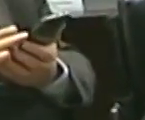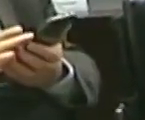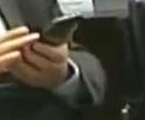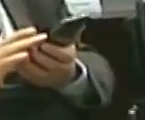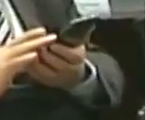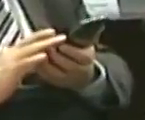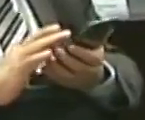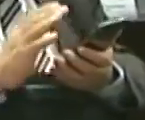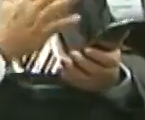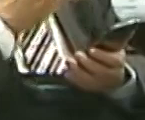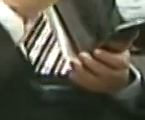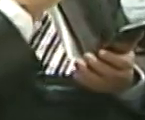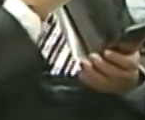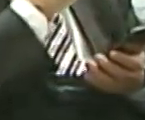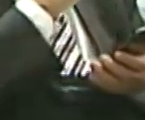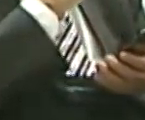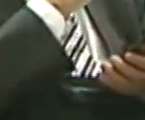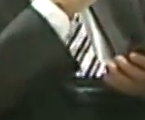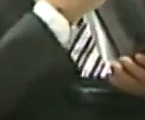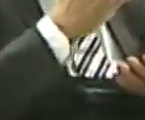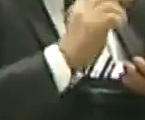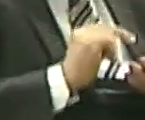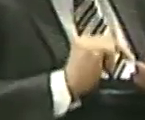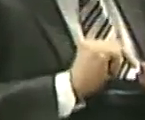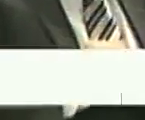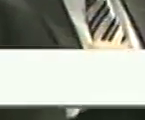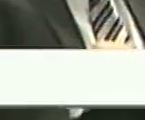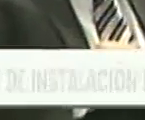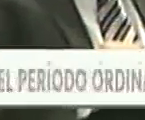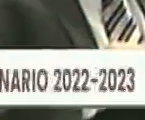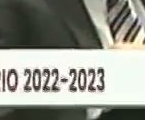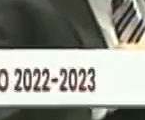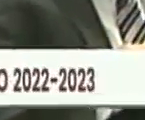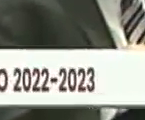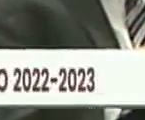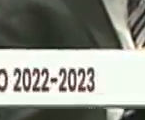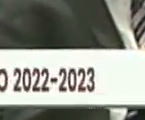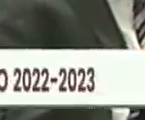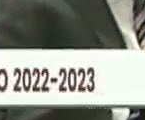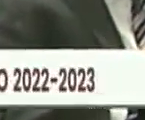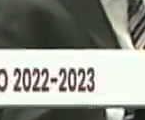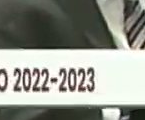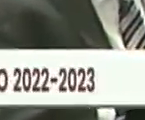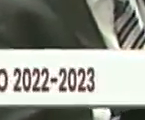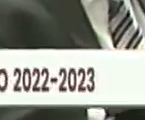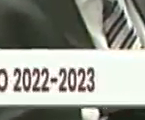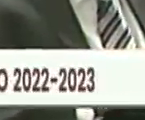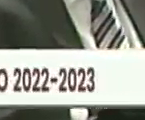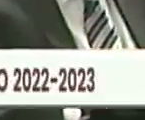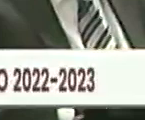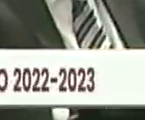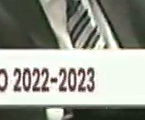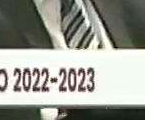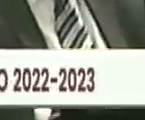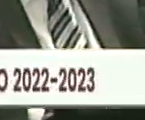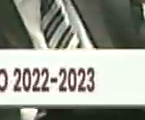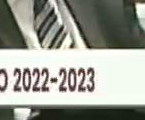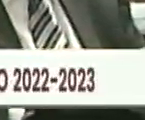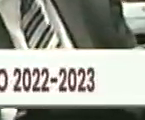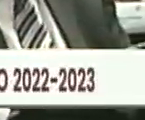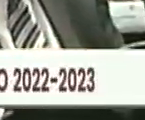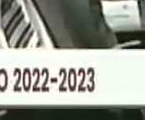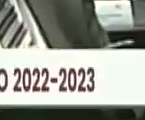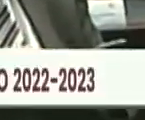38 leyes, aprobar 16 proyectos de ley en primera discusión y dejar pendientes en cuenta 26 propuestas de ley.